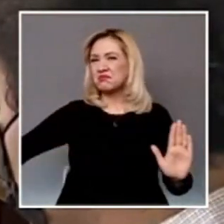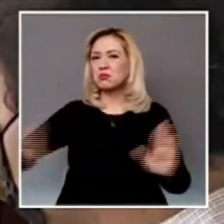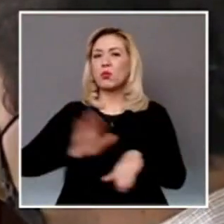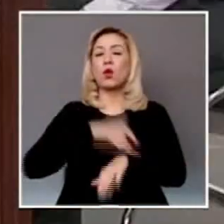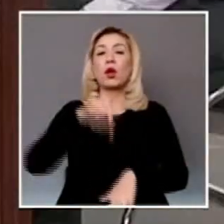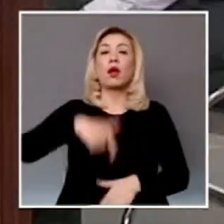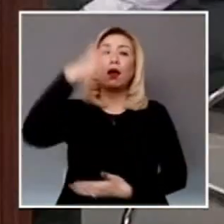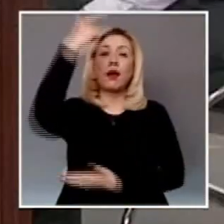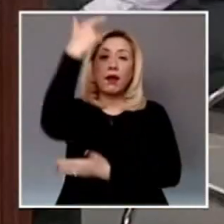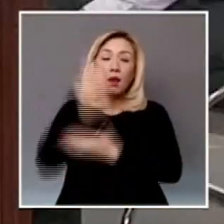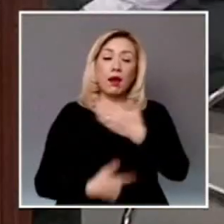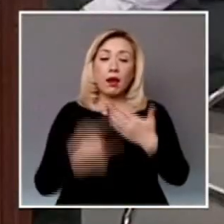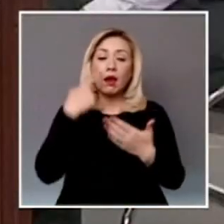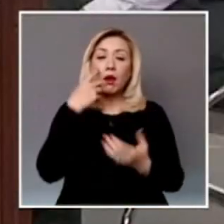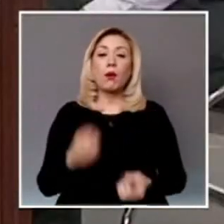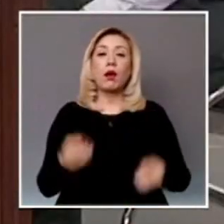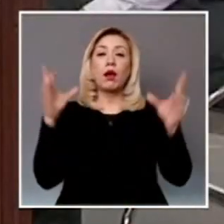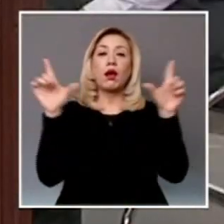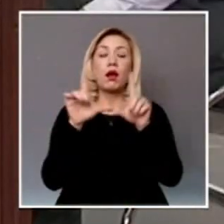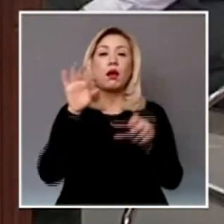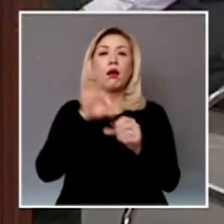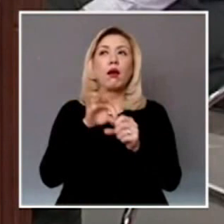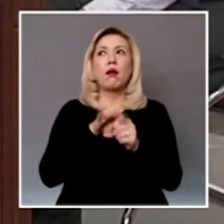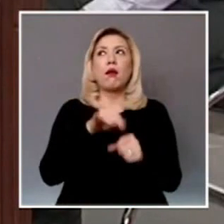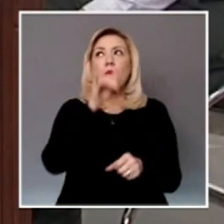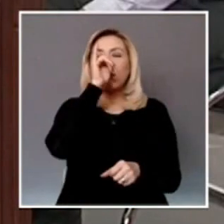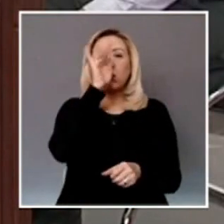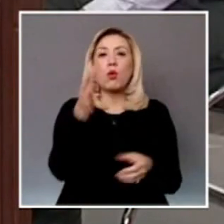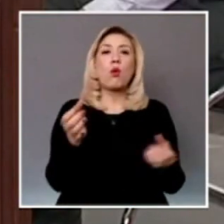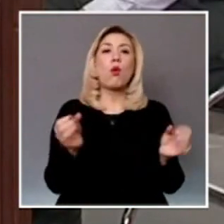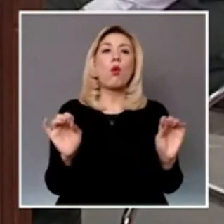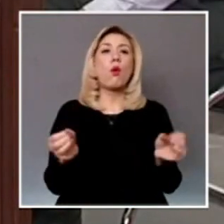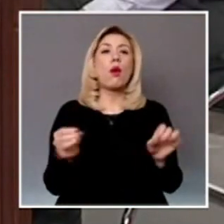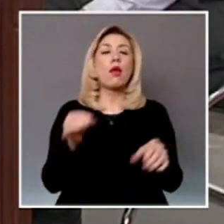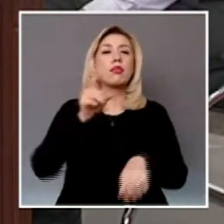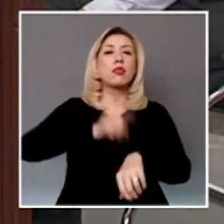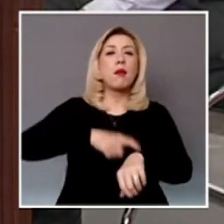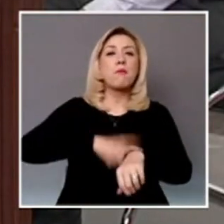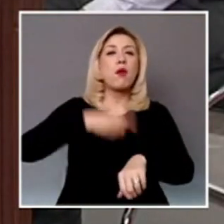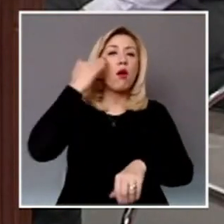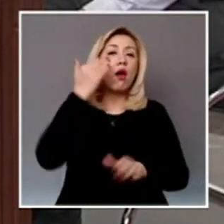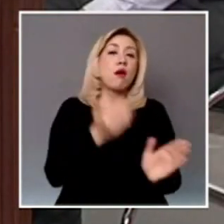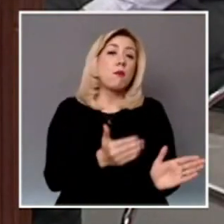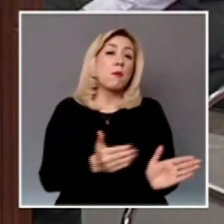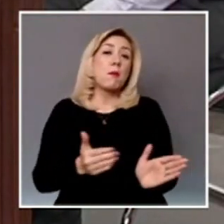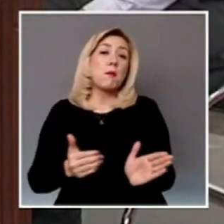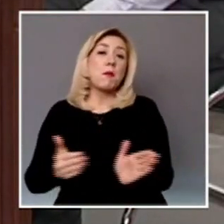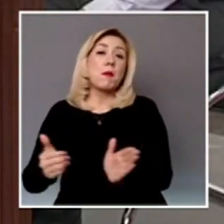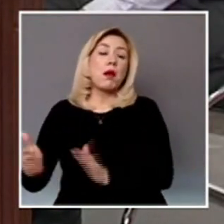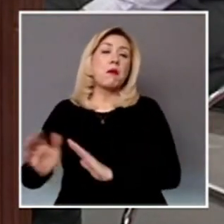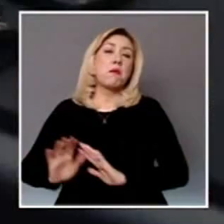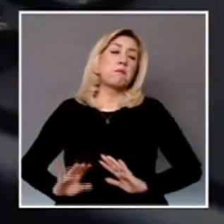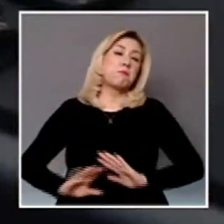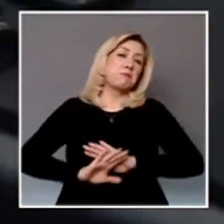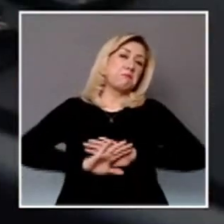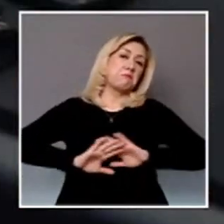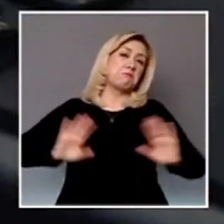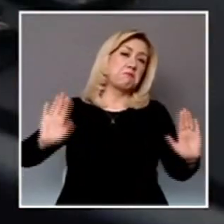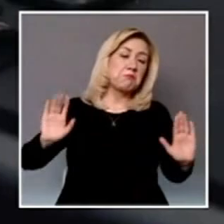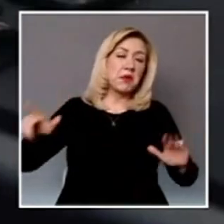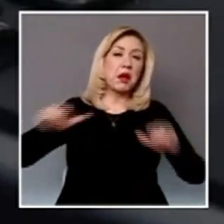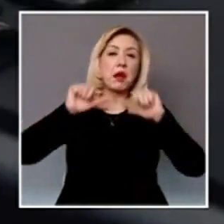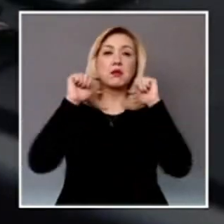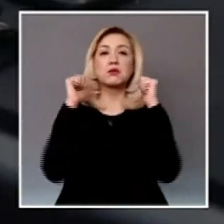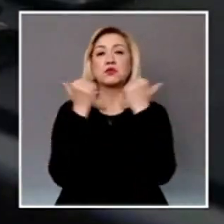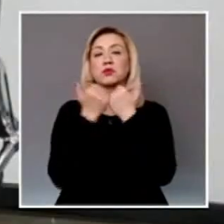extranjero, no se impugnó en forma y tiempo, por lo que los lineamientos fueron consentidos tácitamente por la asociación actora y